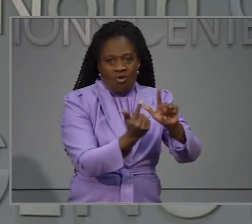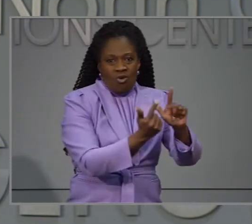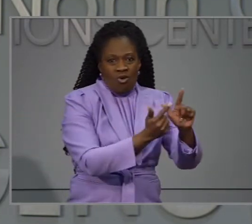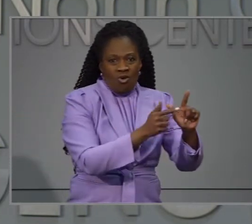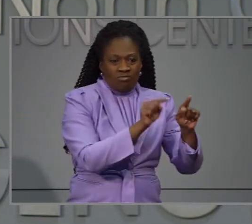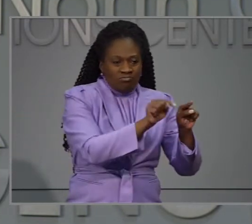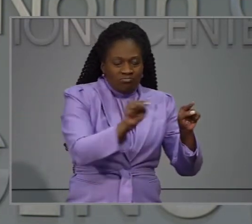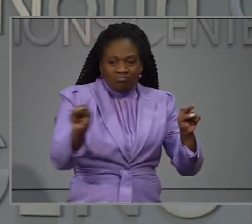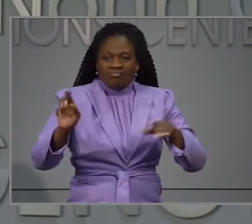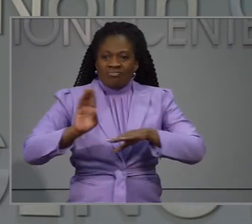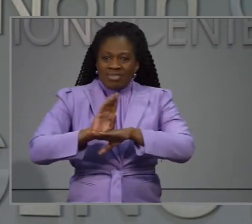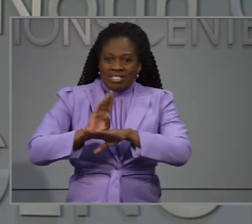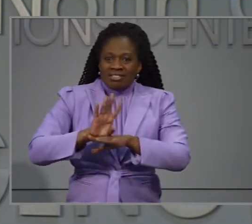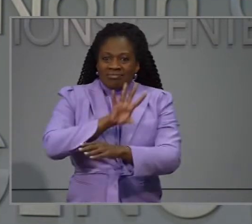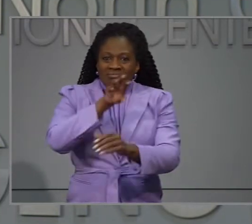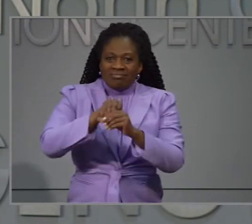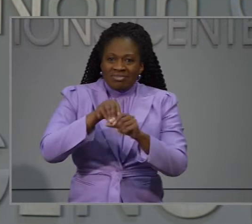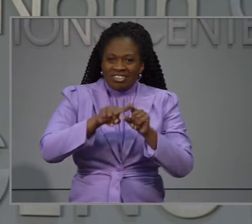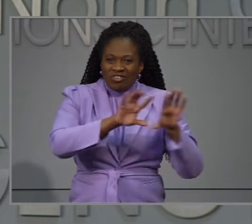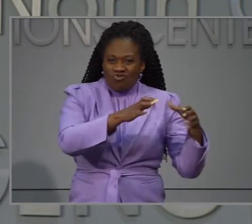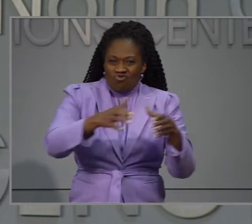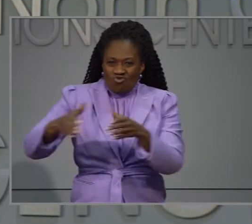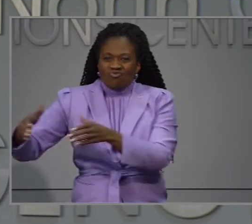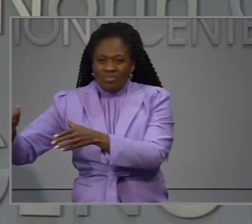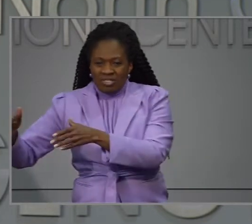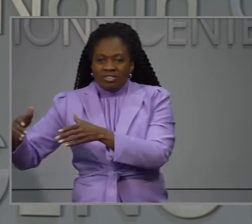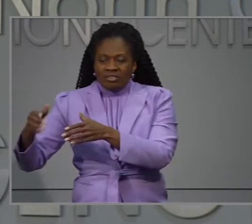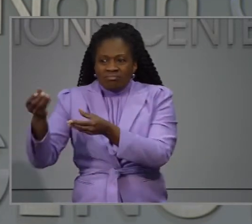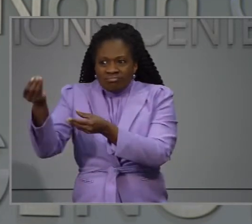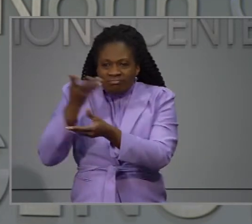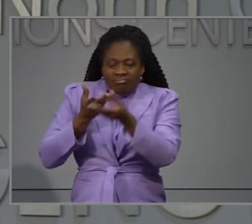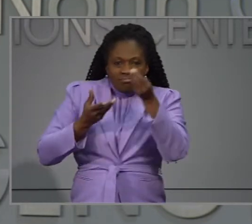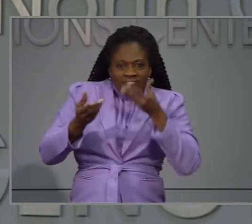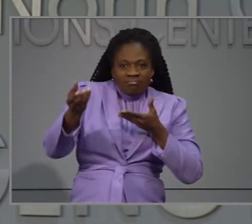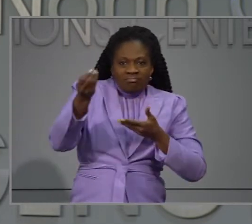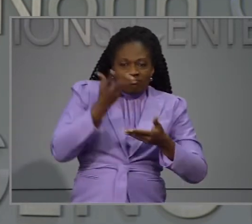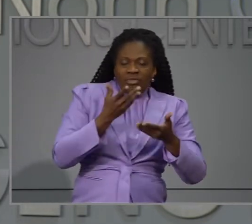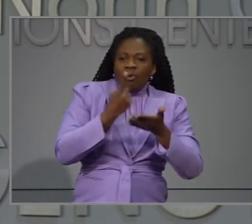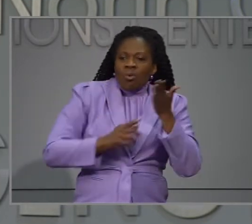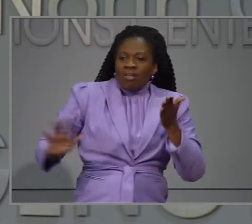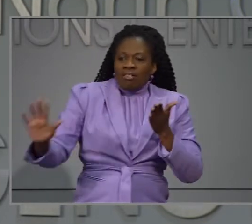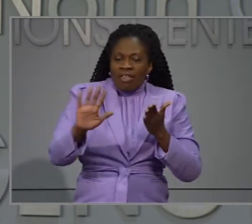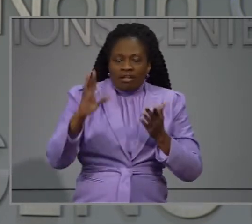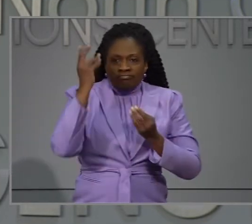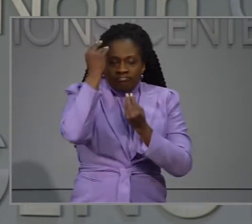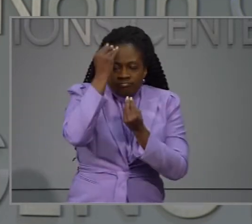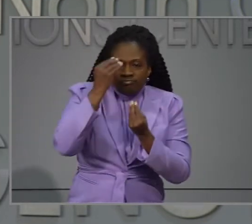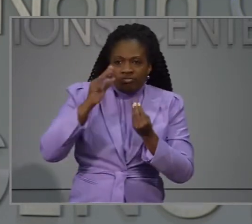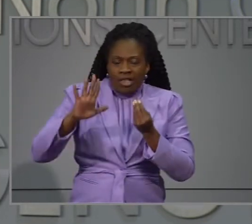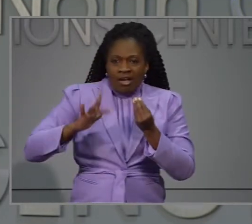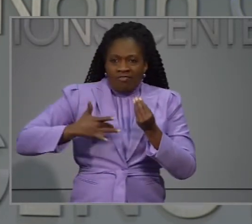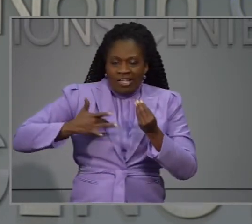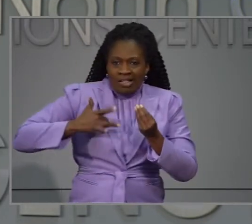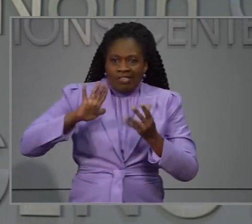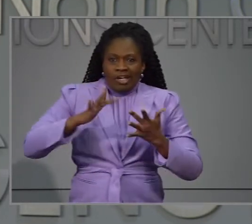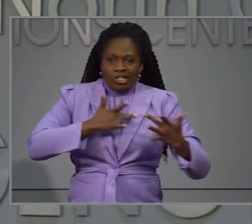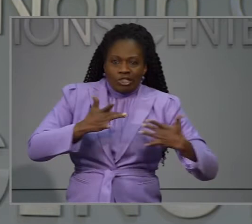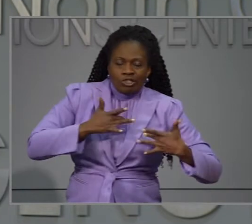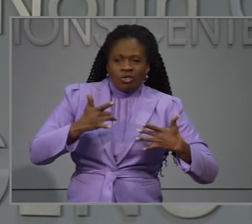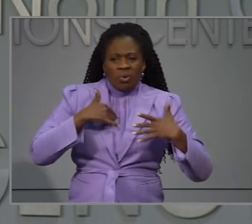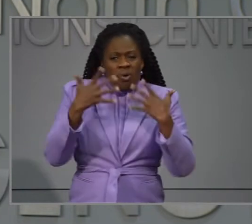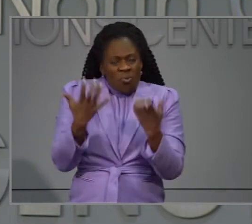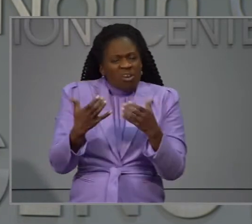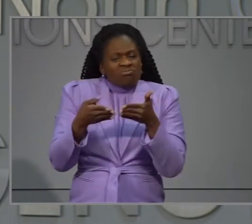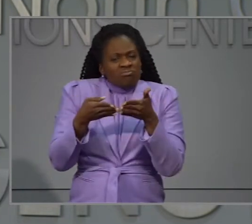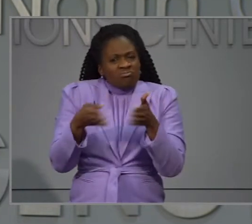todas estas entidades y negocios para que nos informen qué es lo que están pensando porque